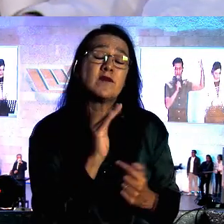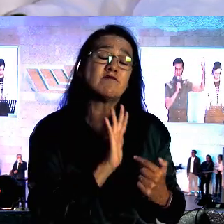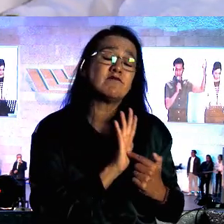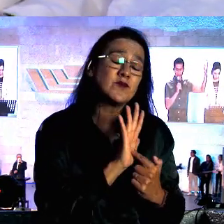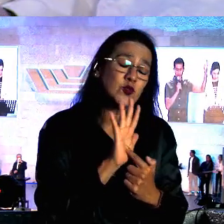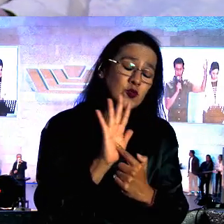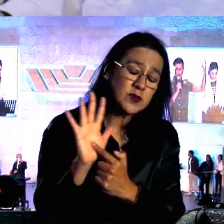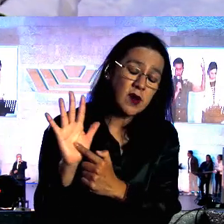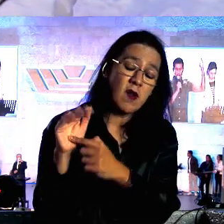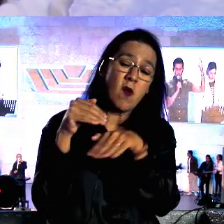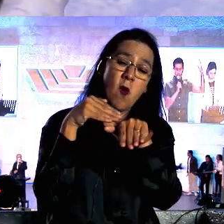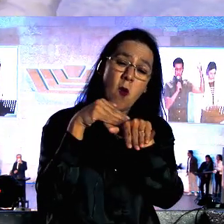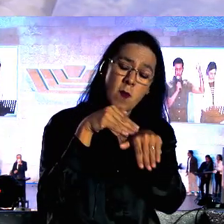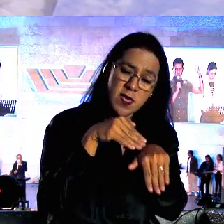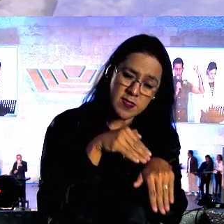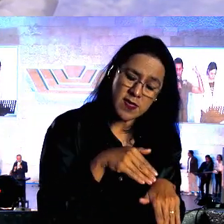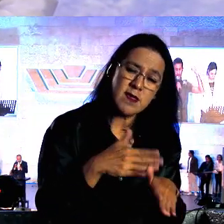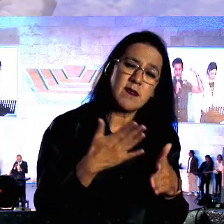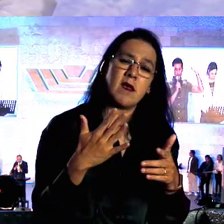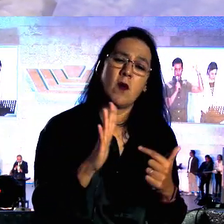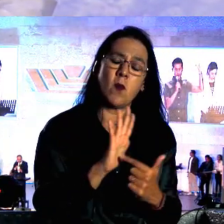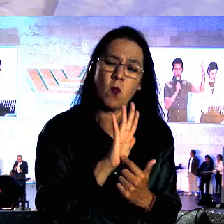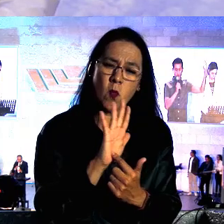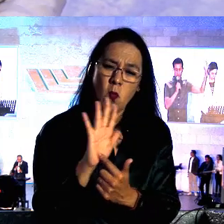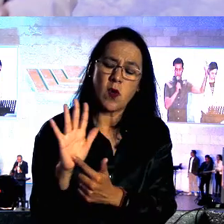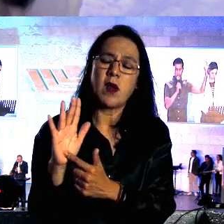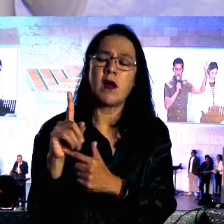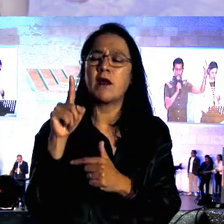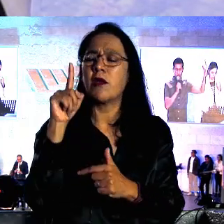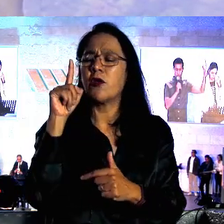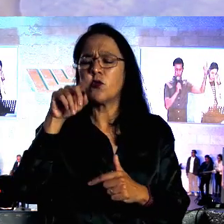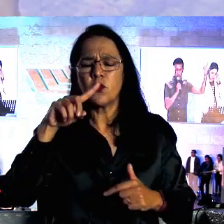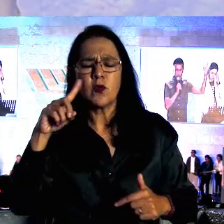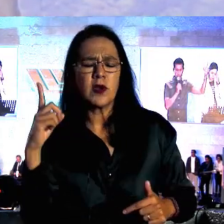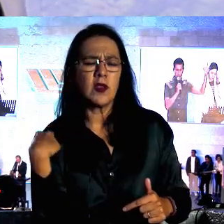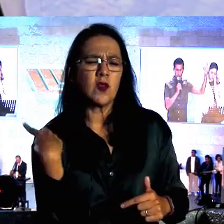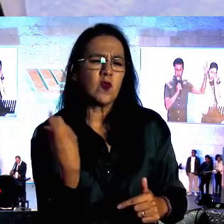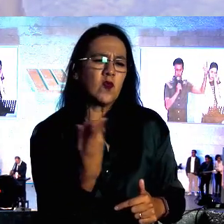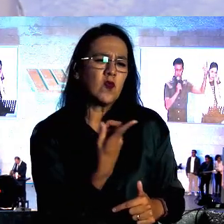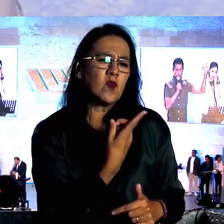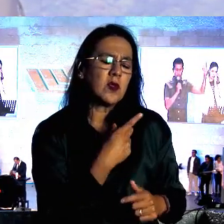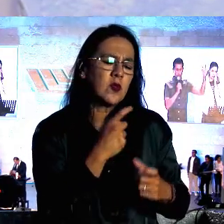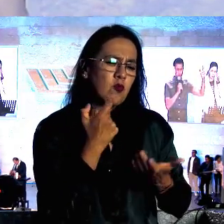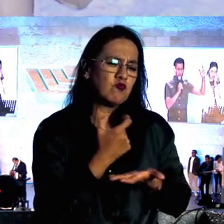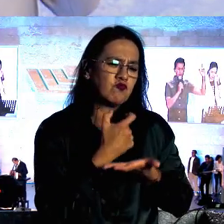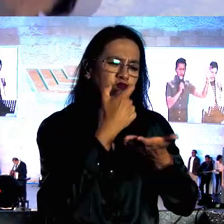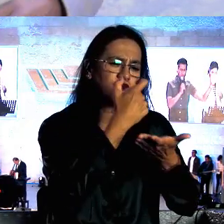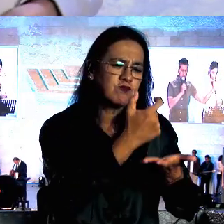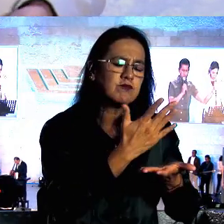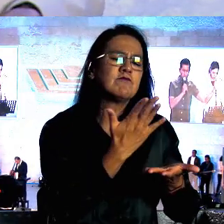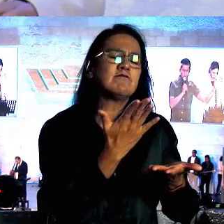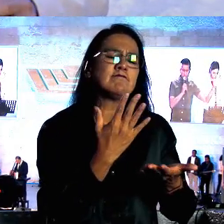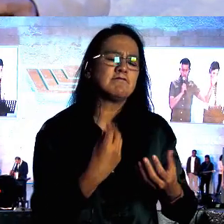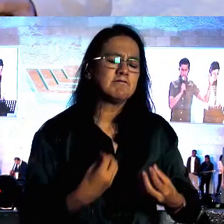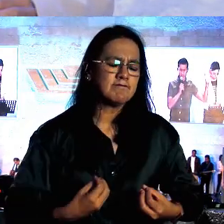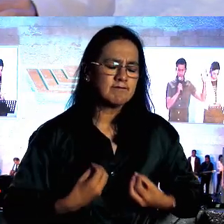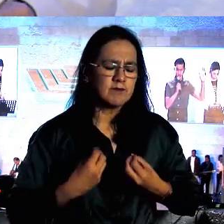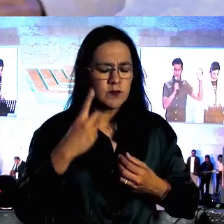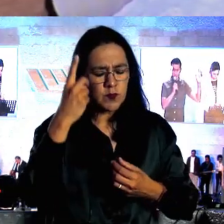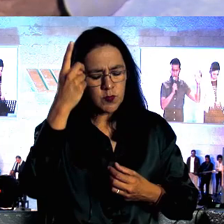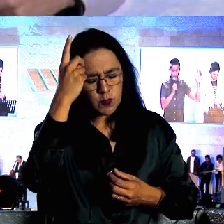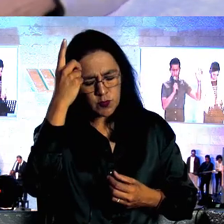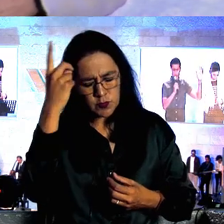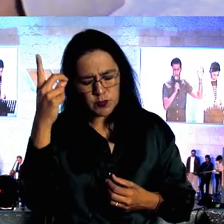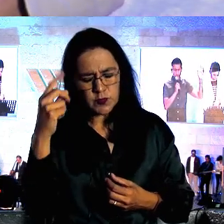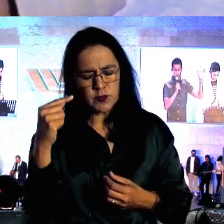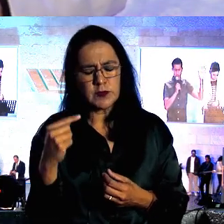obediencia necesitamos demostrar que tú eres nuestro proveedor Señor y que podemos vivir Dios y sustentarnos